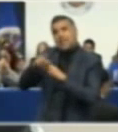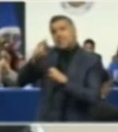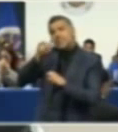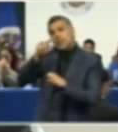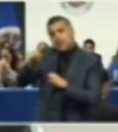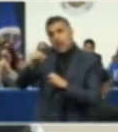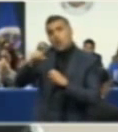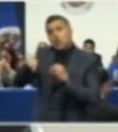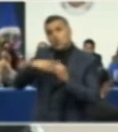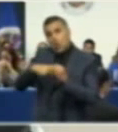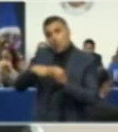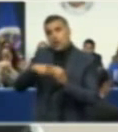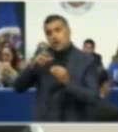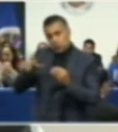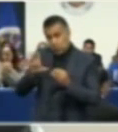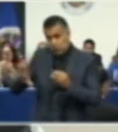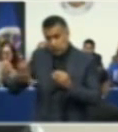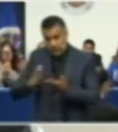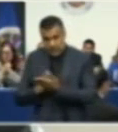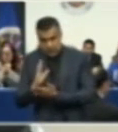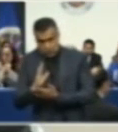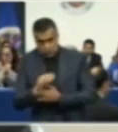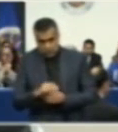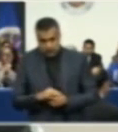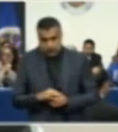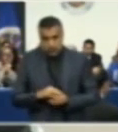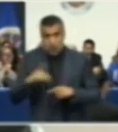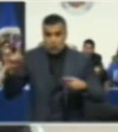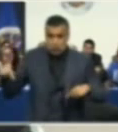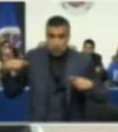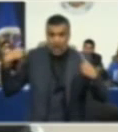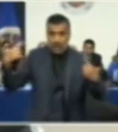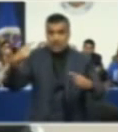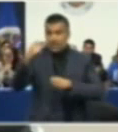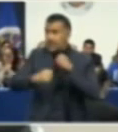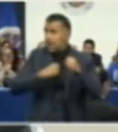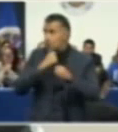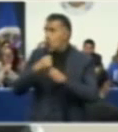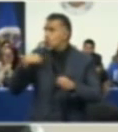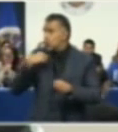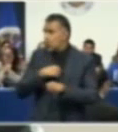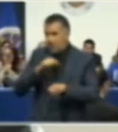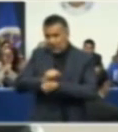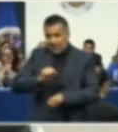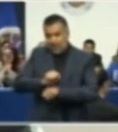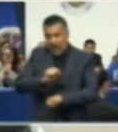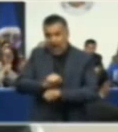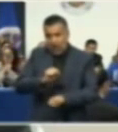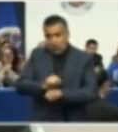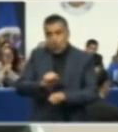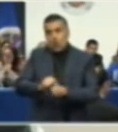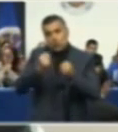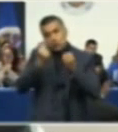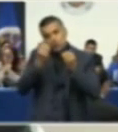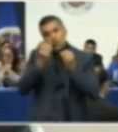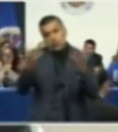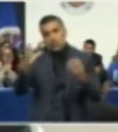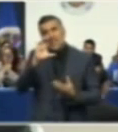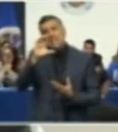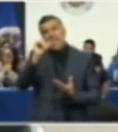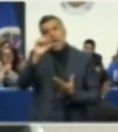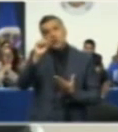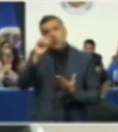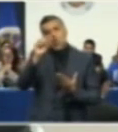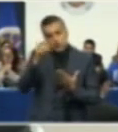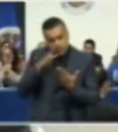discapacidad respecto al disfrute de sus derechos. Durante este último año hemos venido trabajando con una serie de casos, tomando